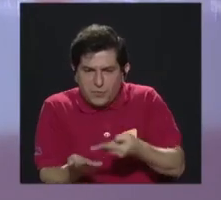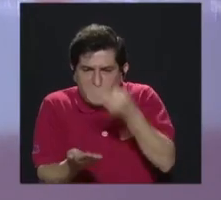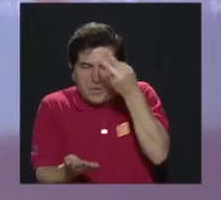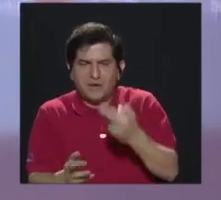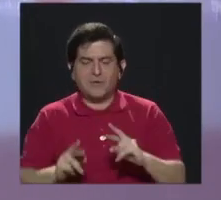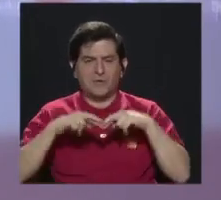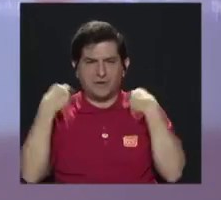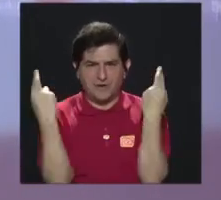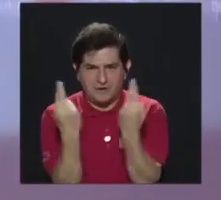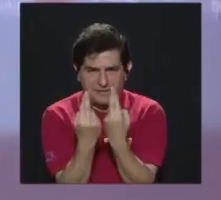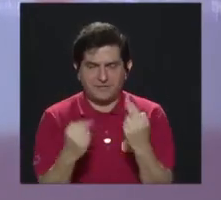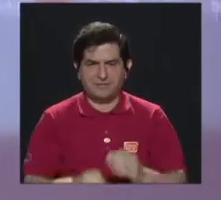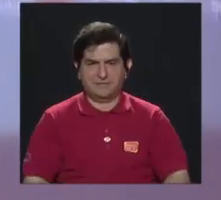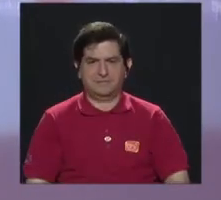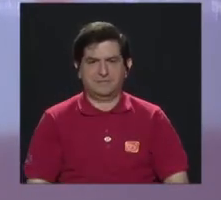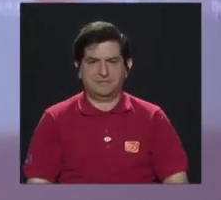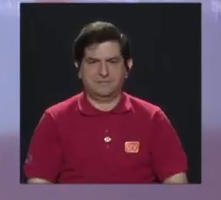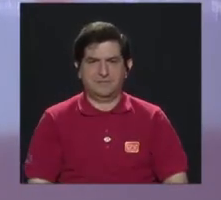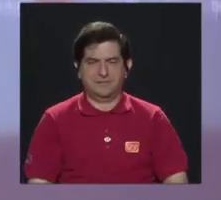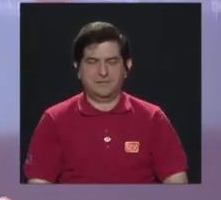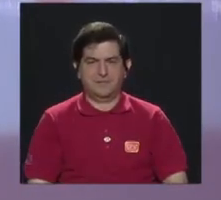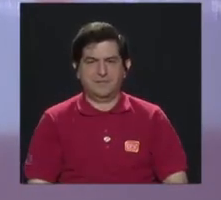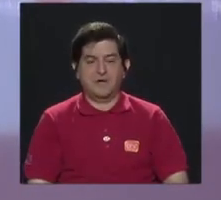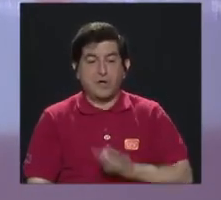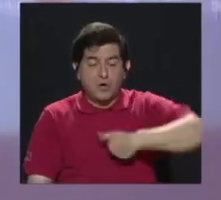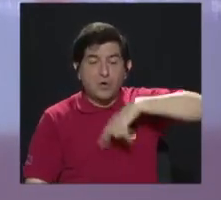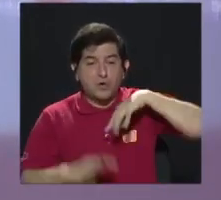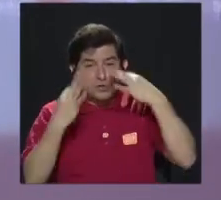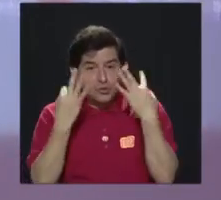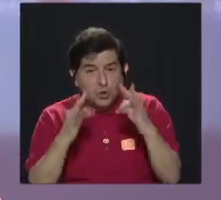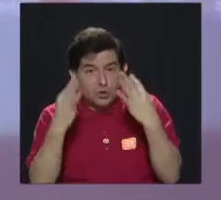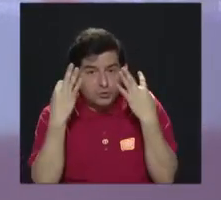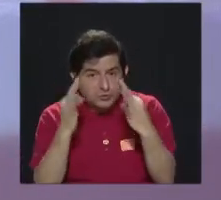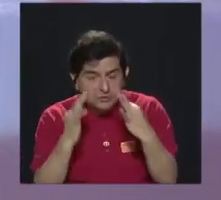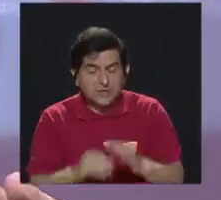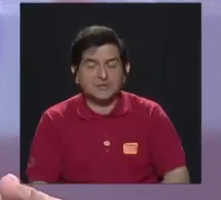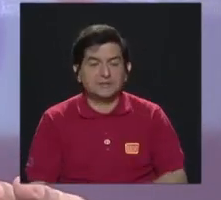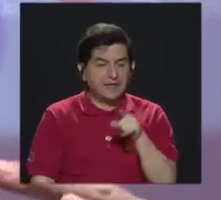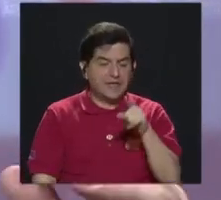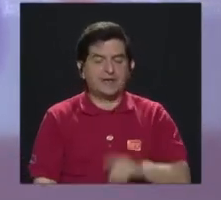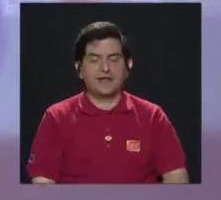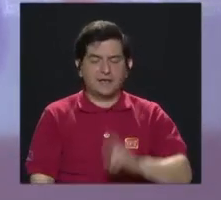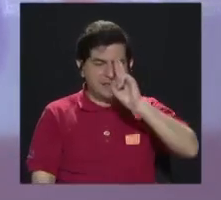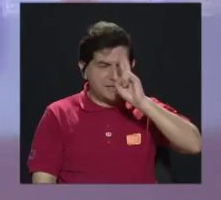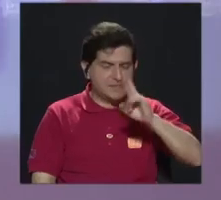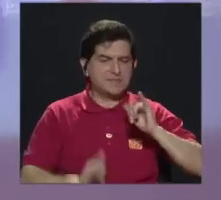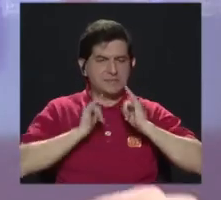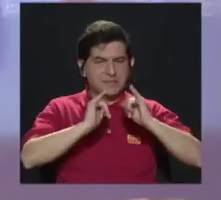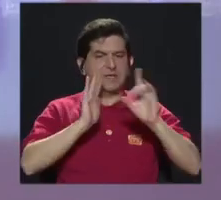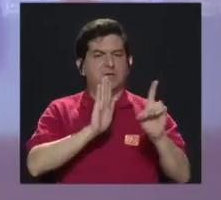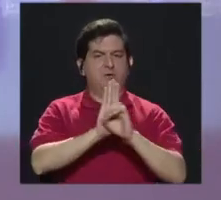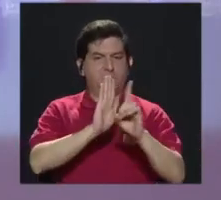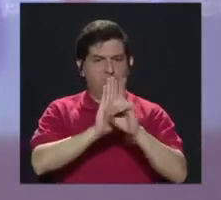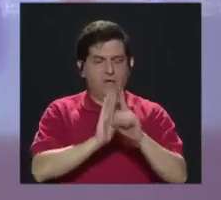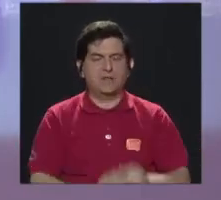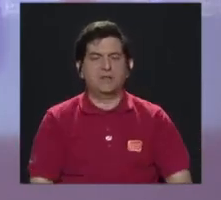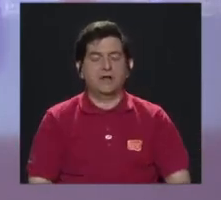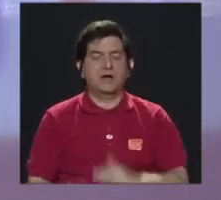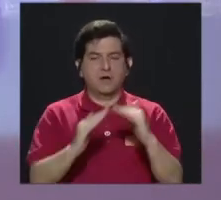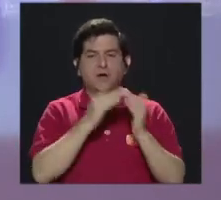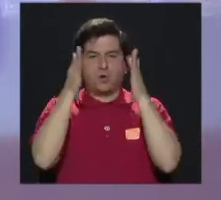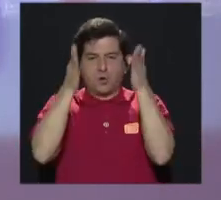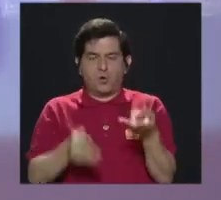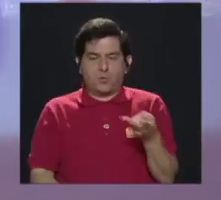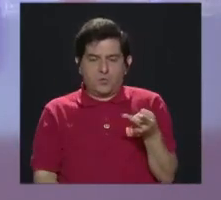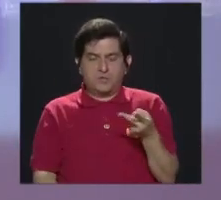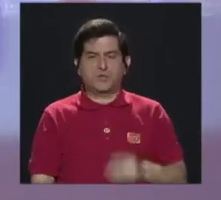relaciones, porque nosotros buscamos precisamente como ese reconocimiento de igualdad de derechos, igualdad de ciudadanía. O